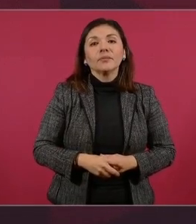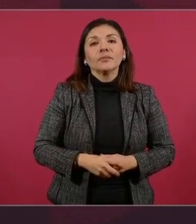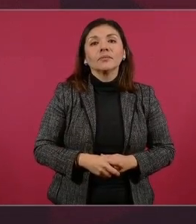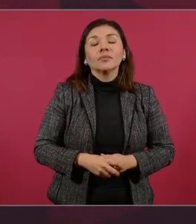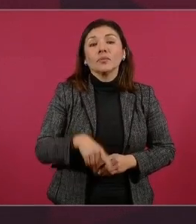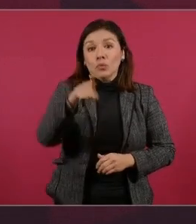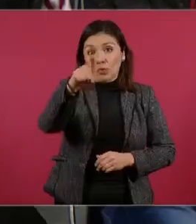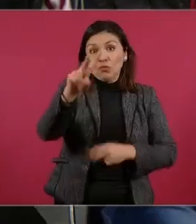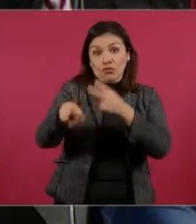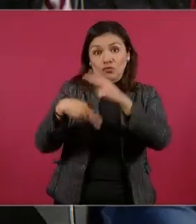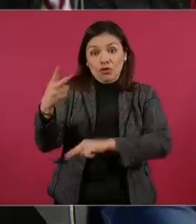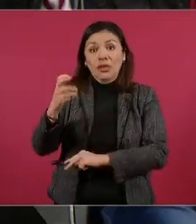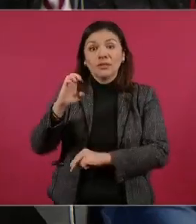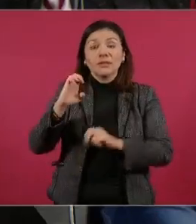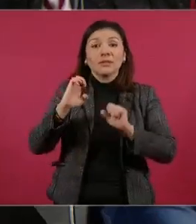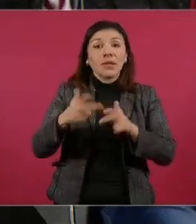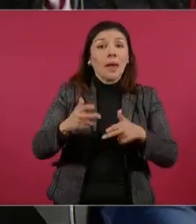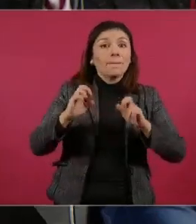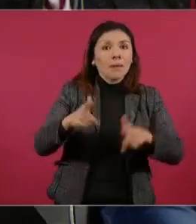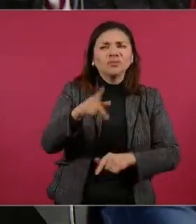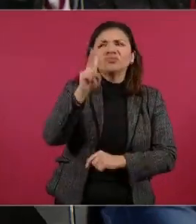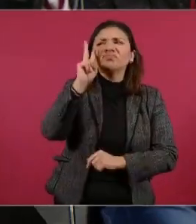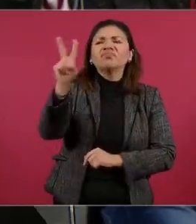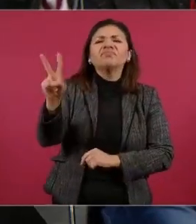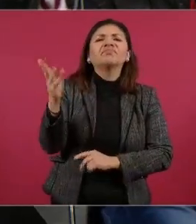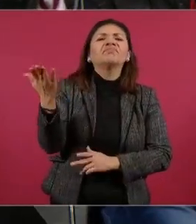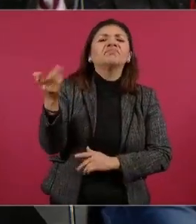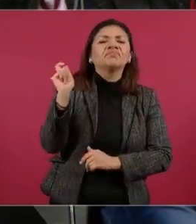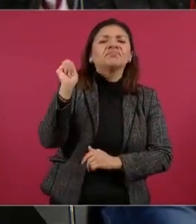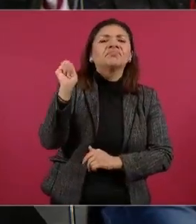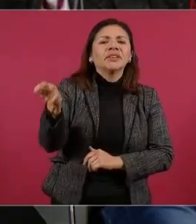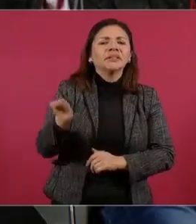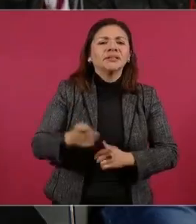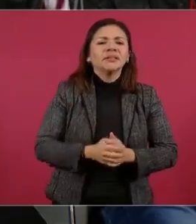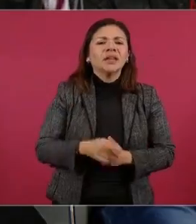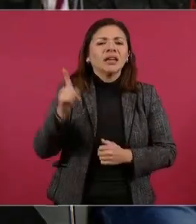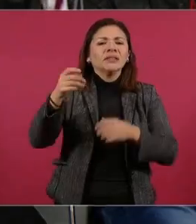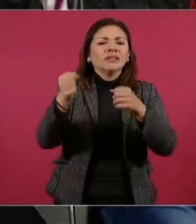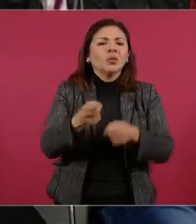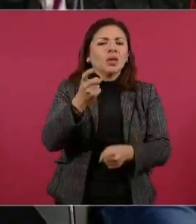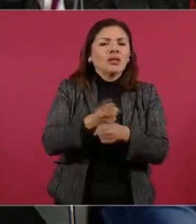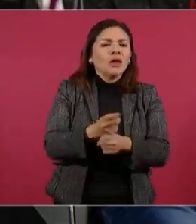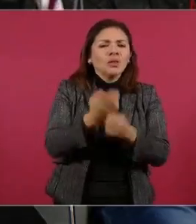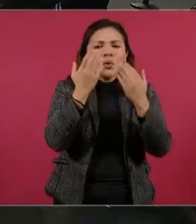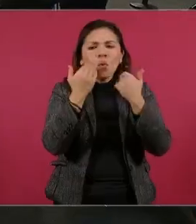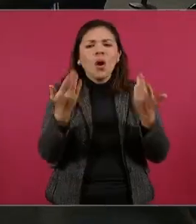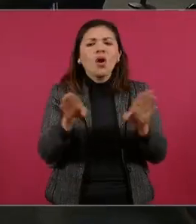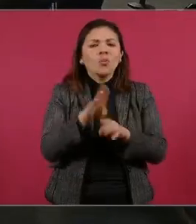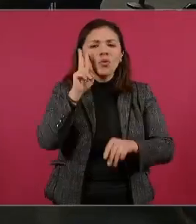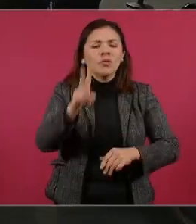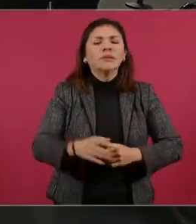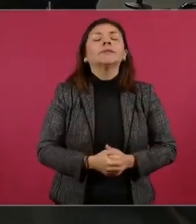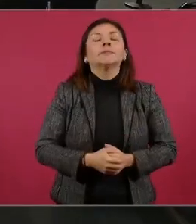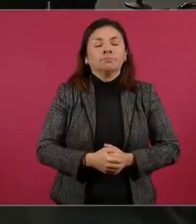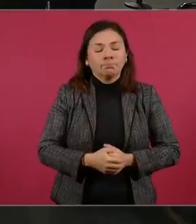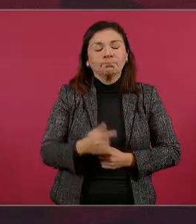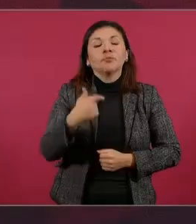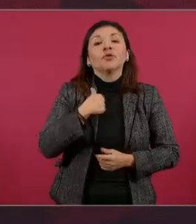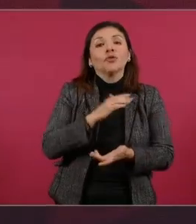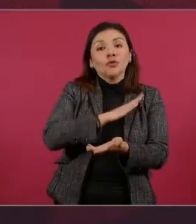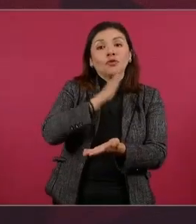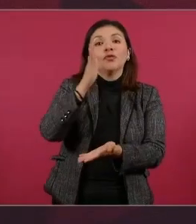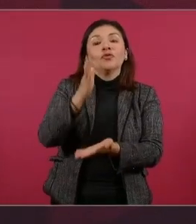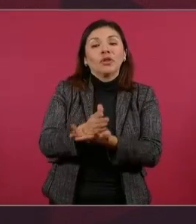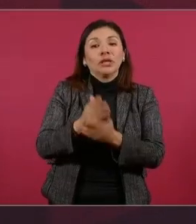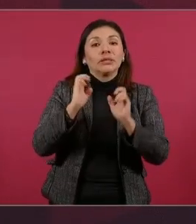anduvo por Chiapas que cómo vio la situación de de inseguridad presidente sí estuve Y fíjate que